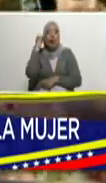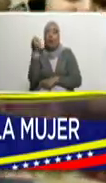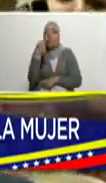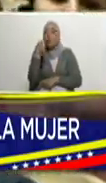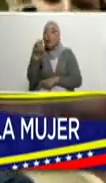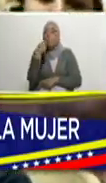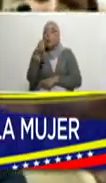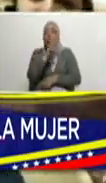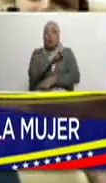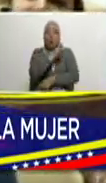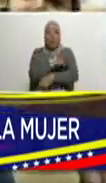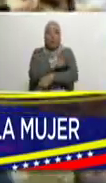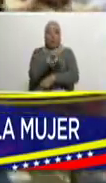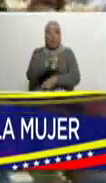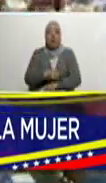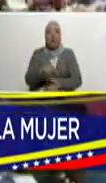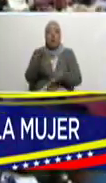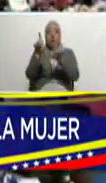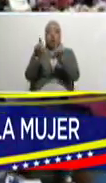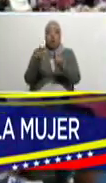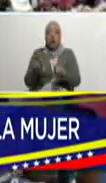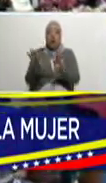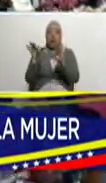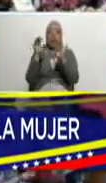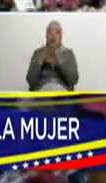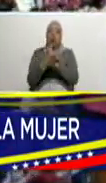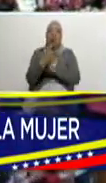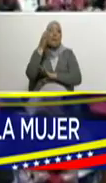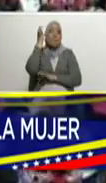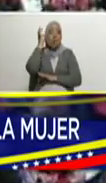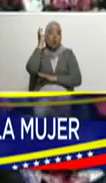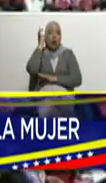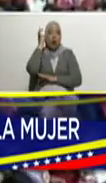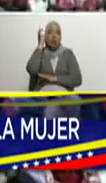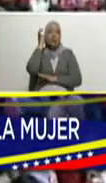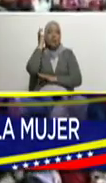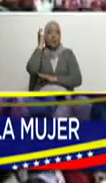hormonas, vitaminas, exámenes especiales para la mujer.